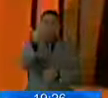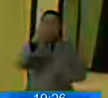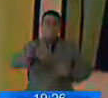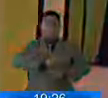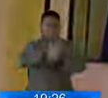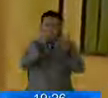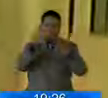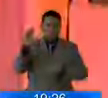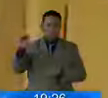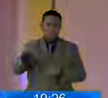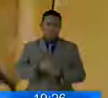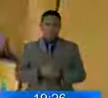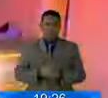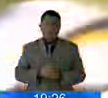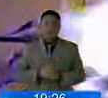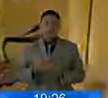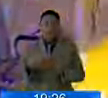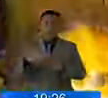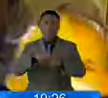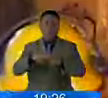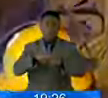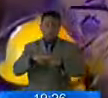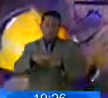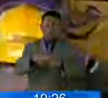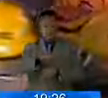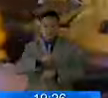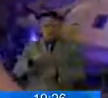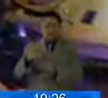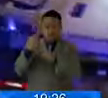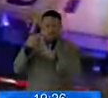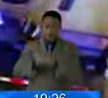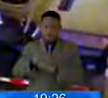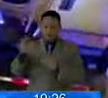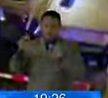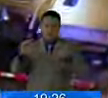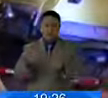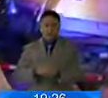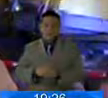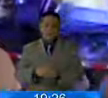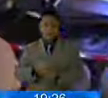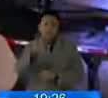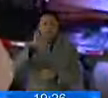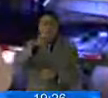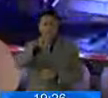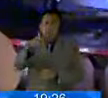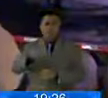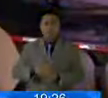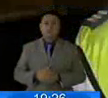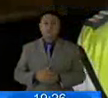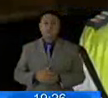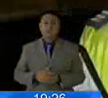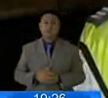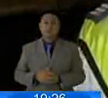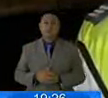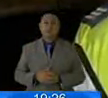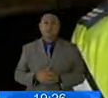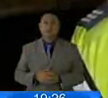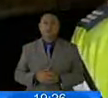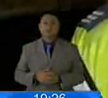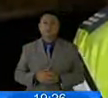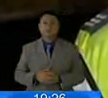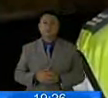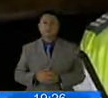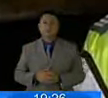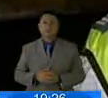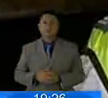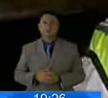A esa hora los taxistas nocturnos fueron los encargados de llamar a la línea de emergencias. Una de las ventajas es que ha